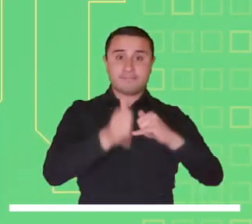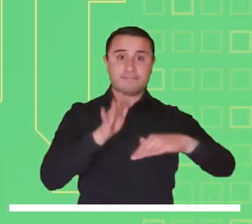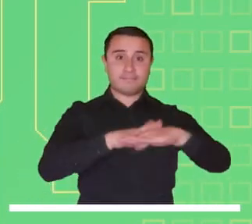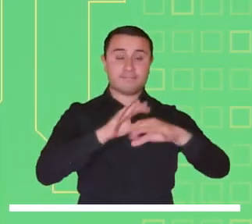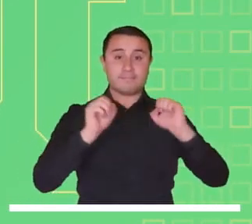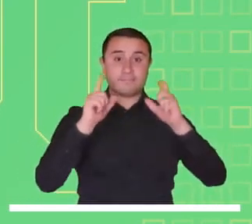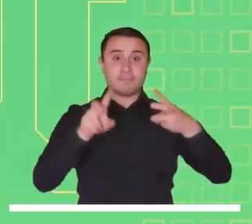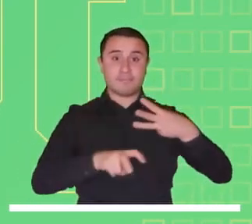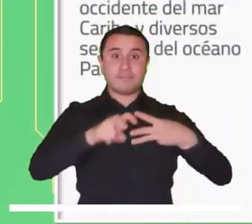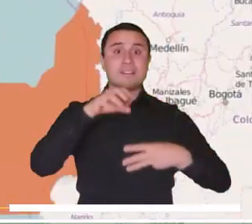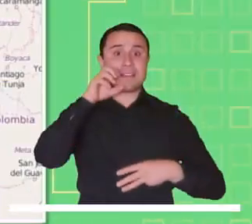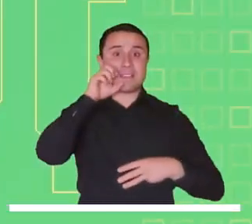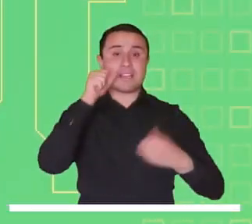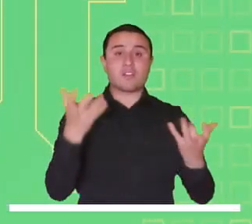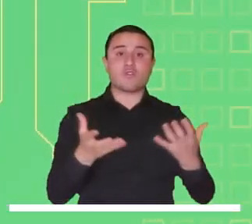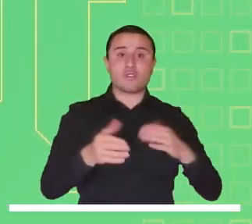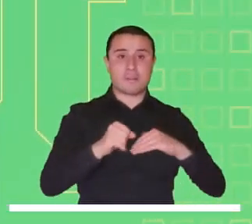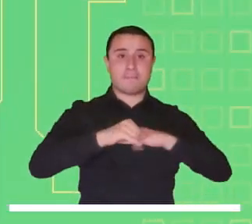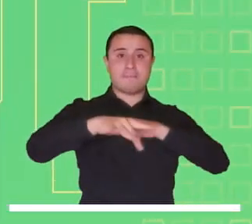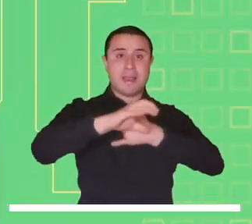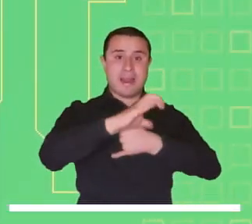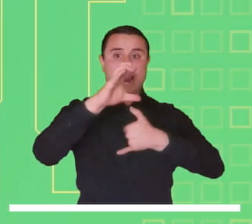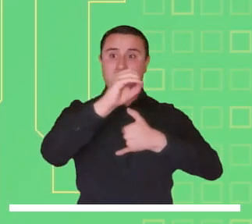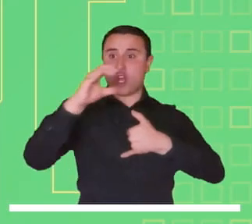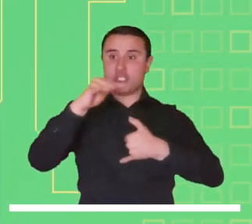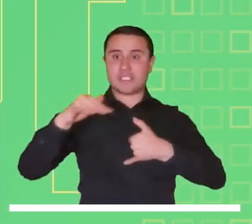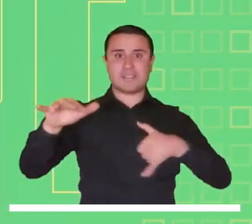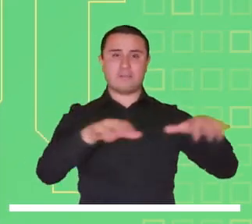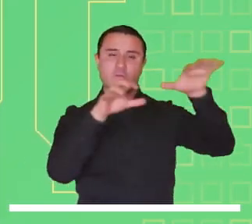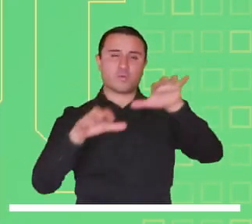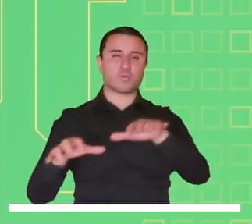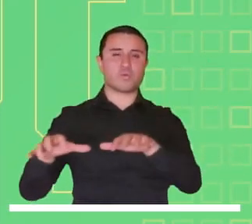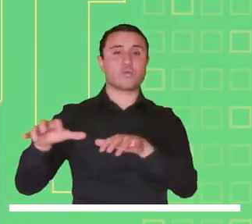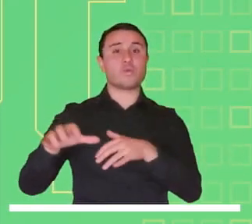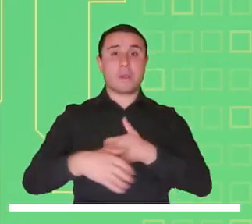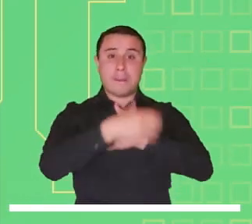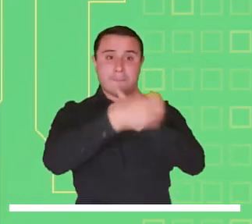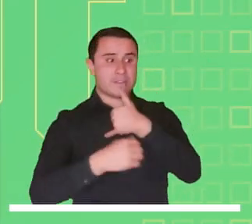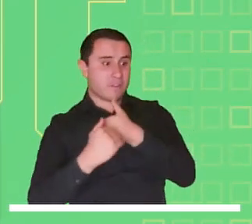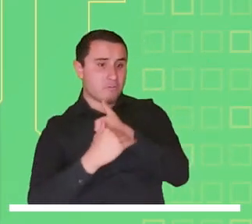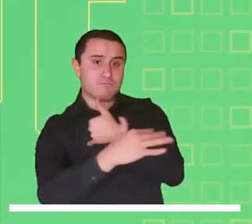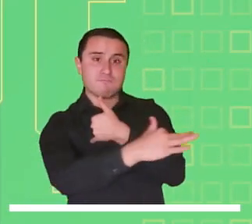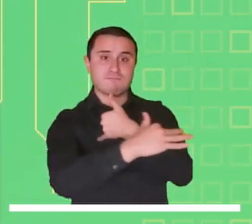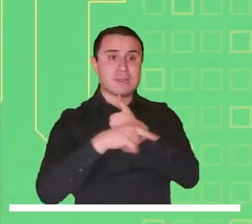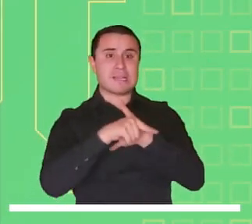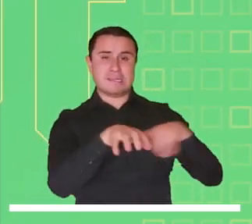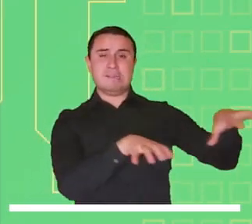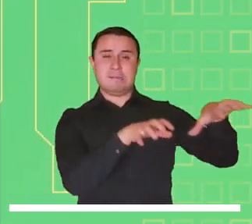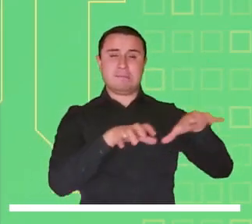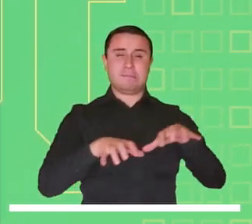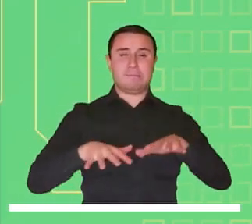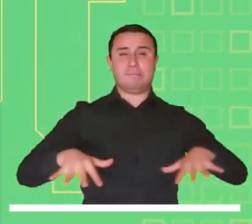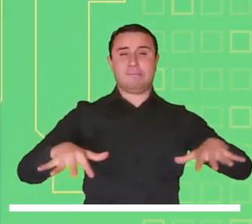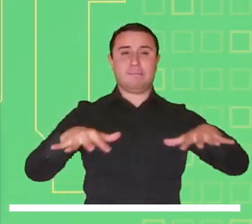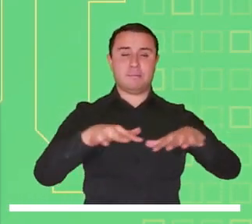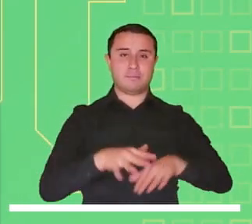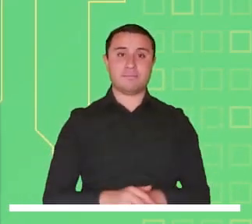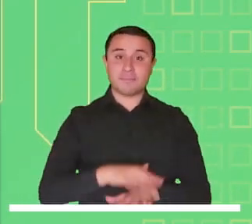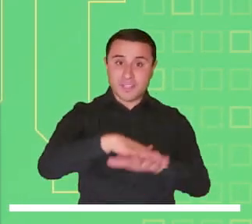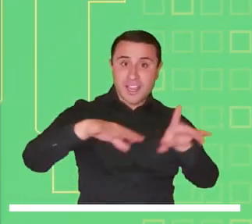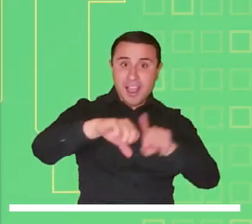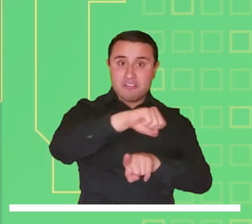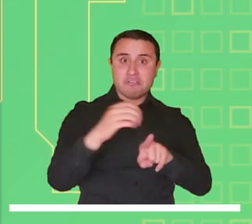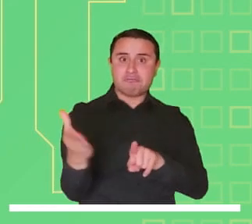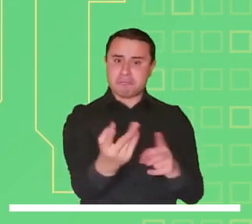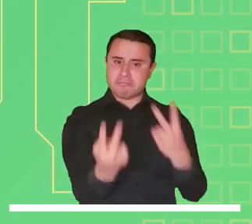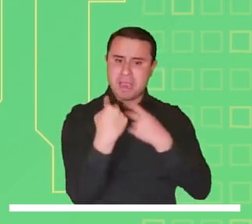tierra en zonas inestables de estos departamentos. Finalmente, alerta naranja por tiempo lluvioso en el occidente del Mar Caribe y